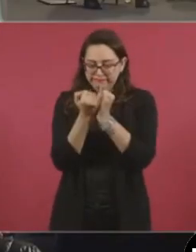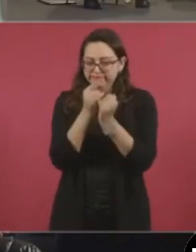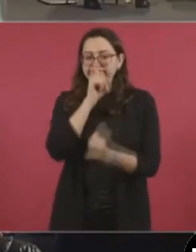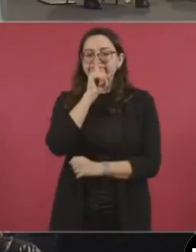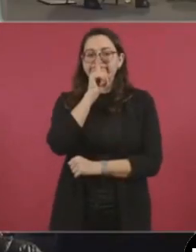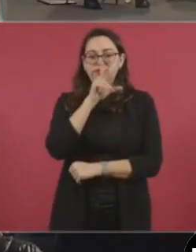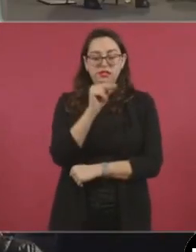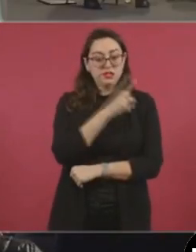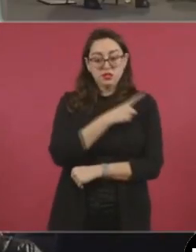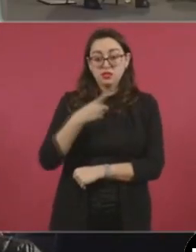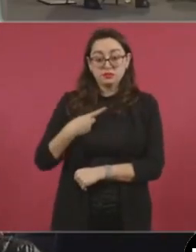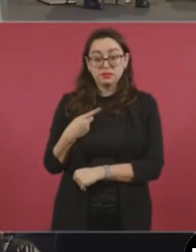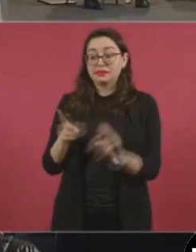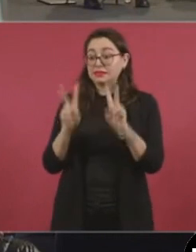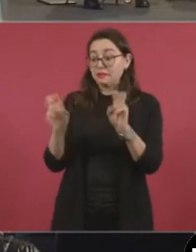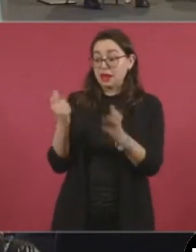que esto es gravísimo.